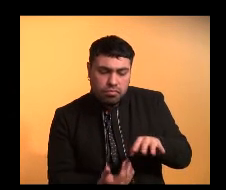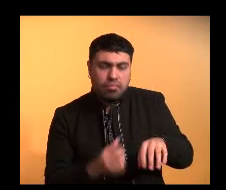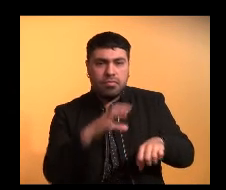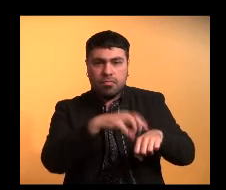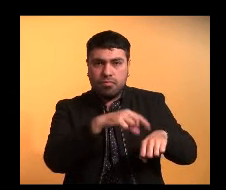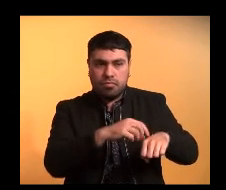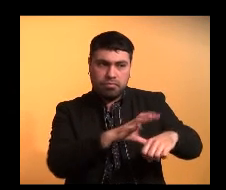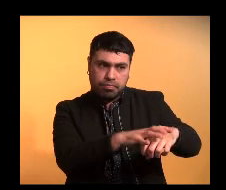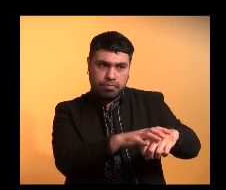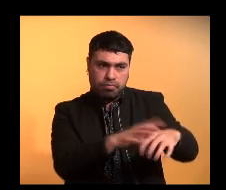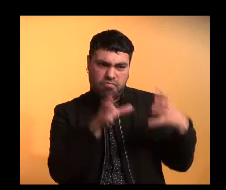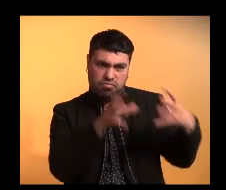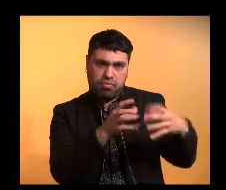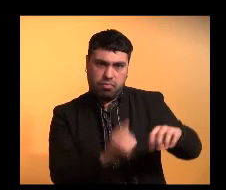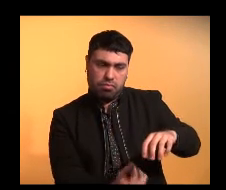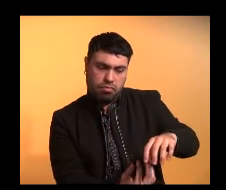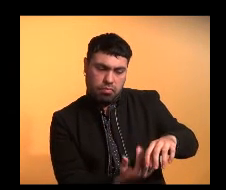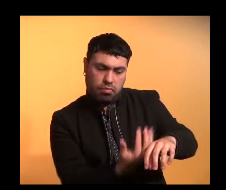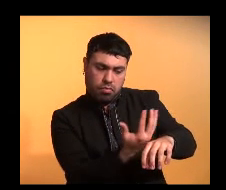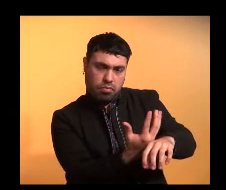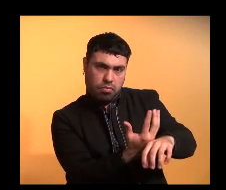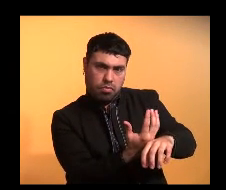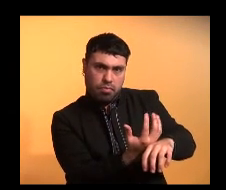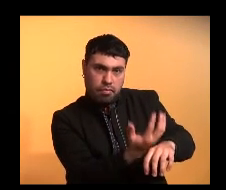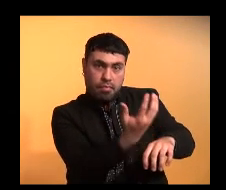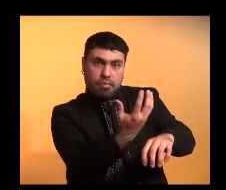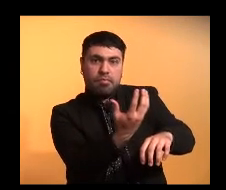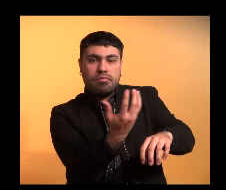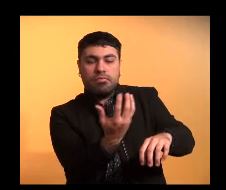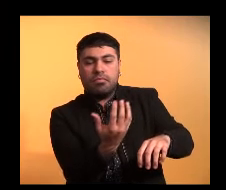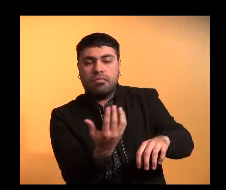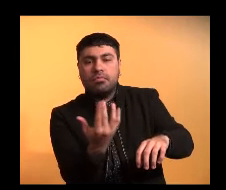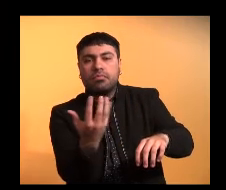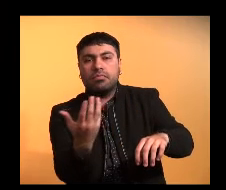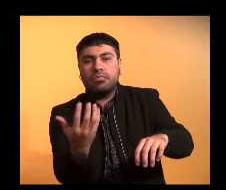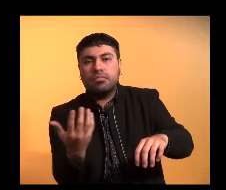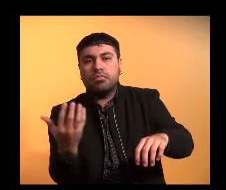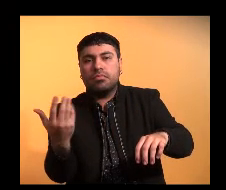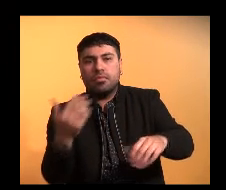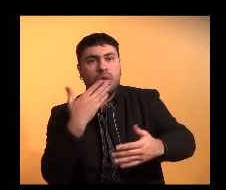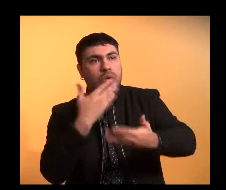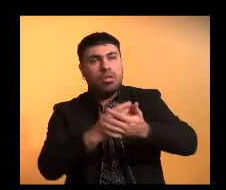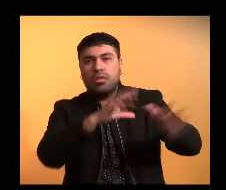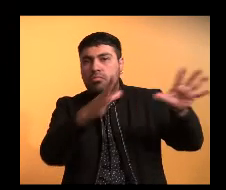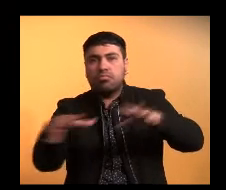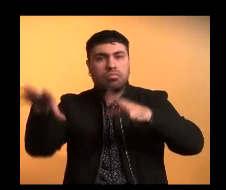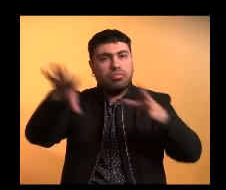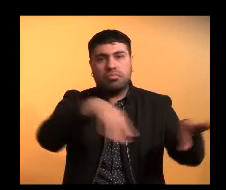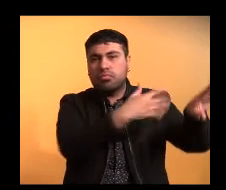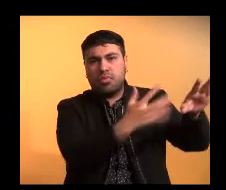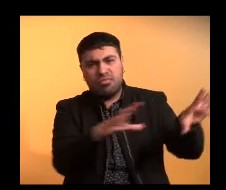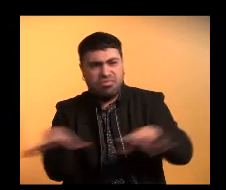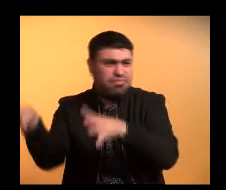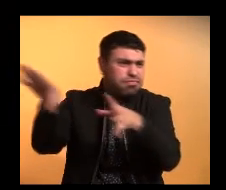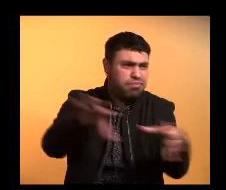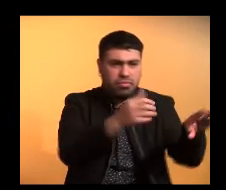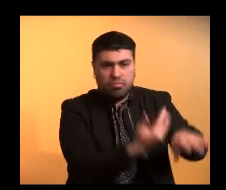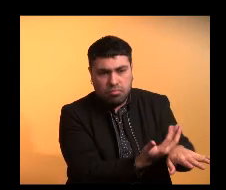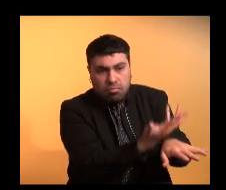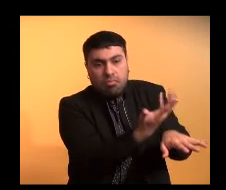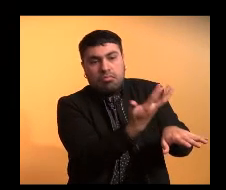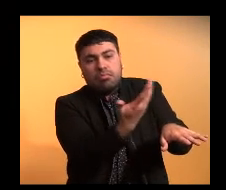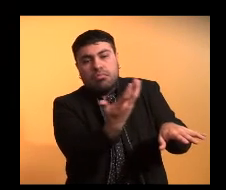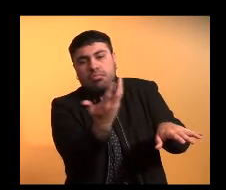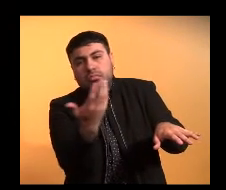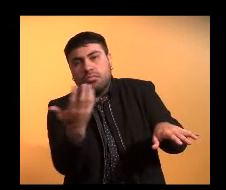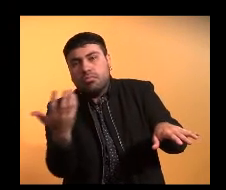algunos herbívoros que comen la parte de abajo o simplemente hay mucho movimiento en el agua, se pueden desprender